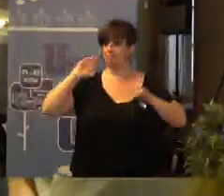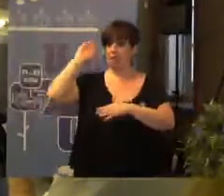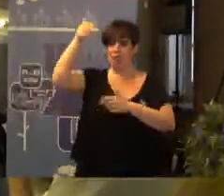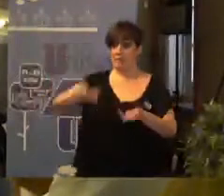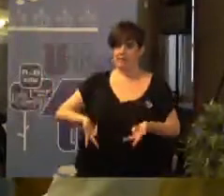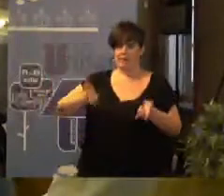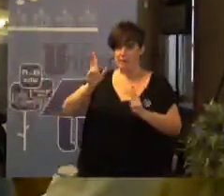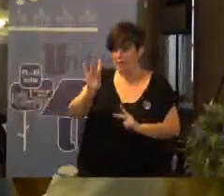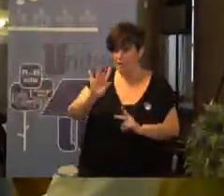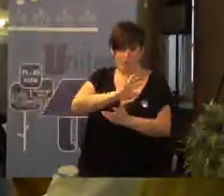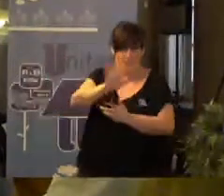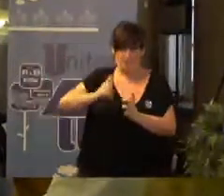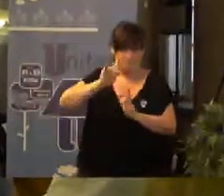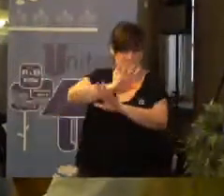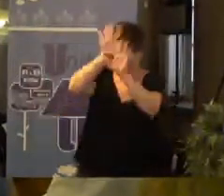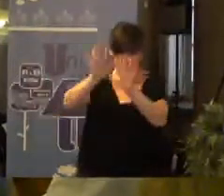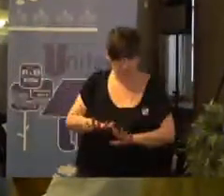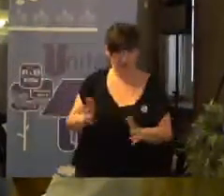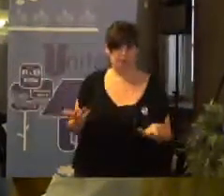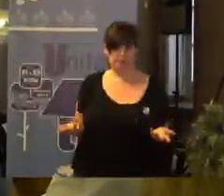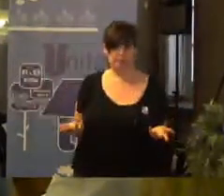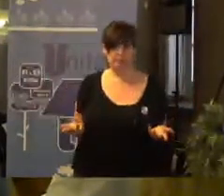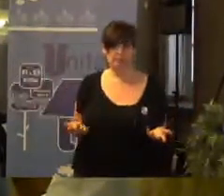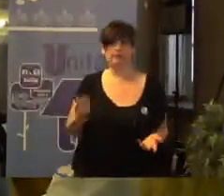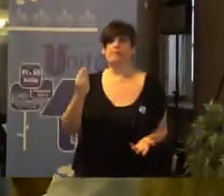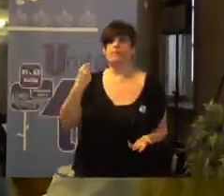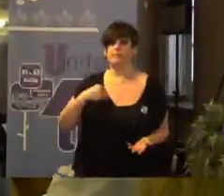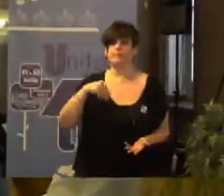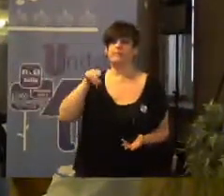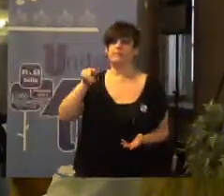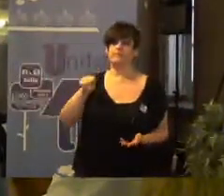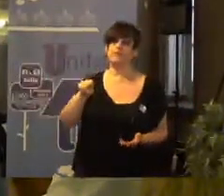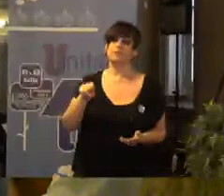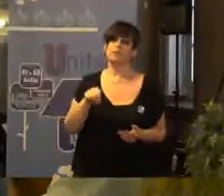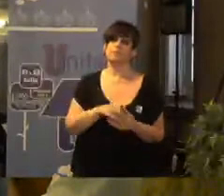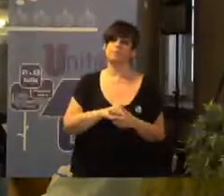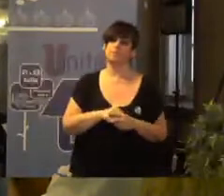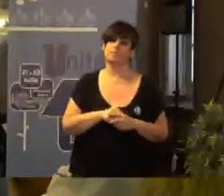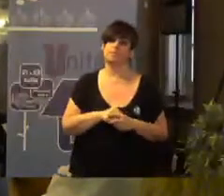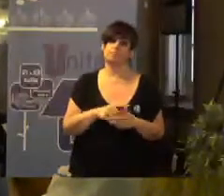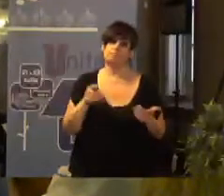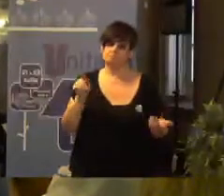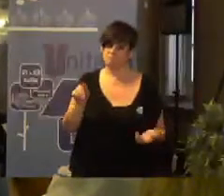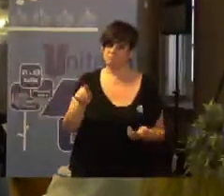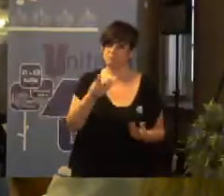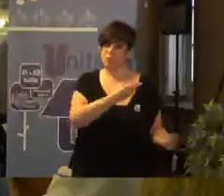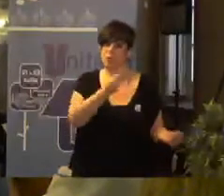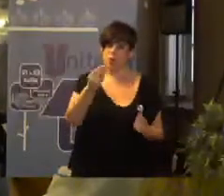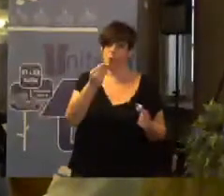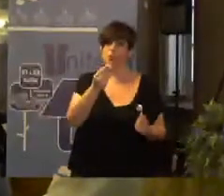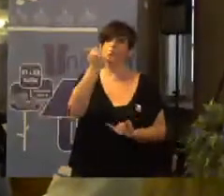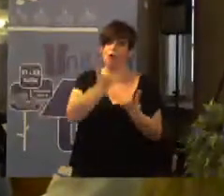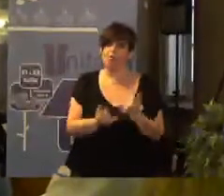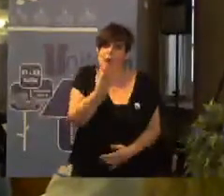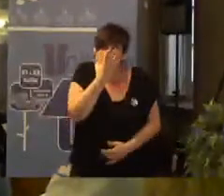pero desastrosa ao final, que estaban e que levaron en boa parte moitos deles e delas os vicios que